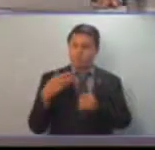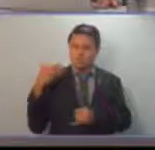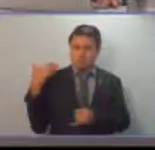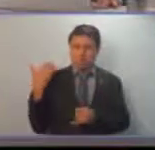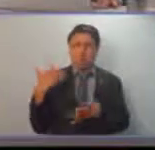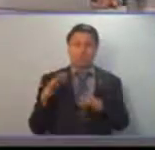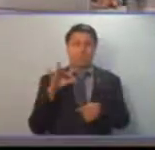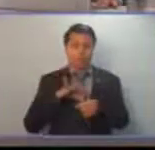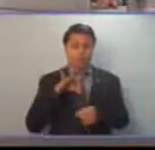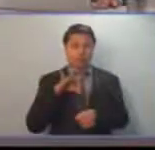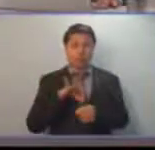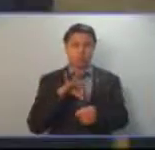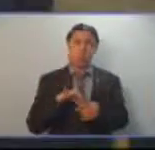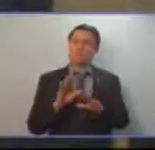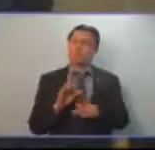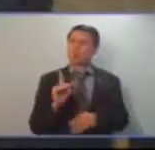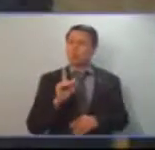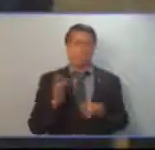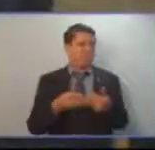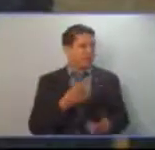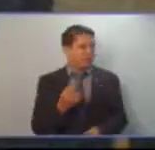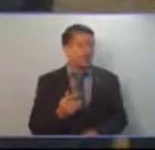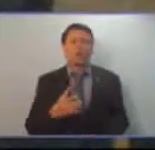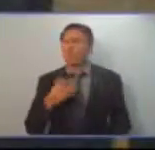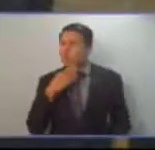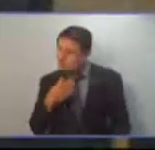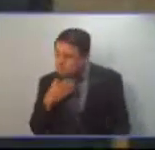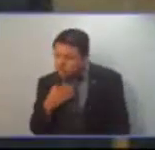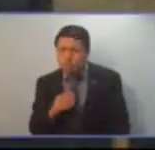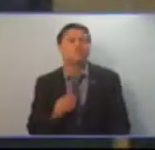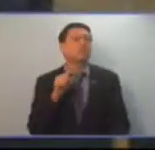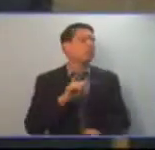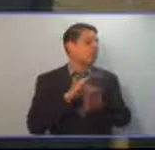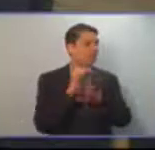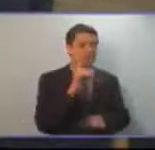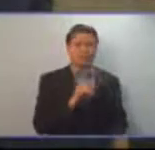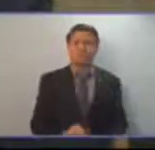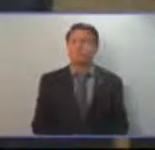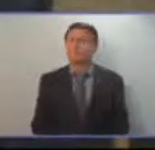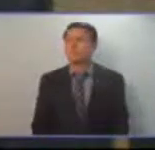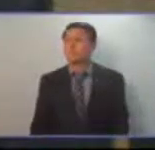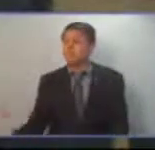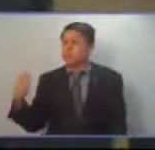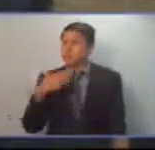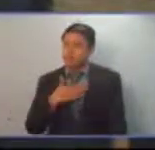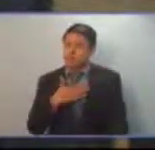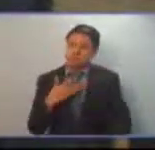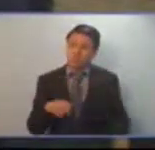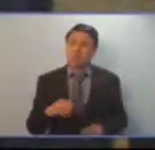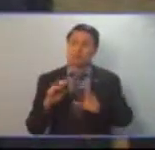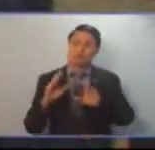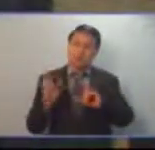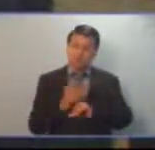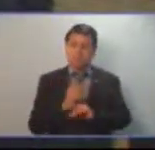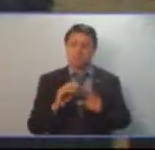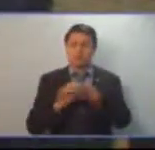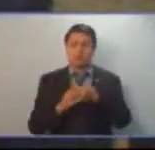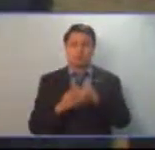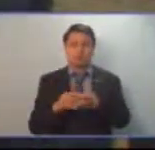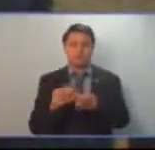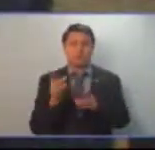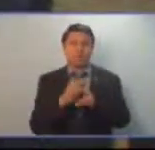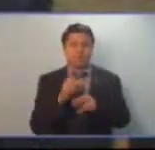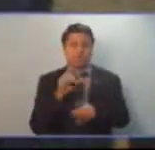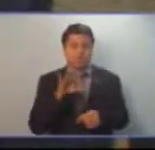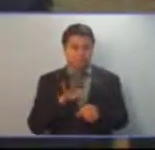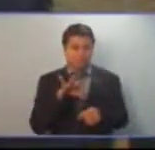las elecciones. Pero no ha sido fácil, diputada, no ha sido fácil. Claro que no. Tengo acá logros de la Comisión de Reformas Electorales que usted